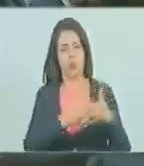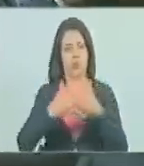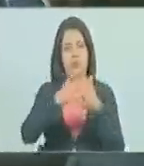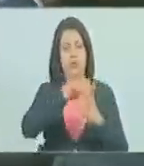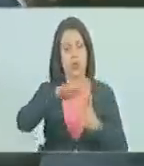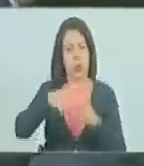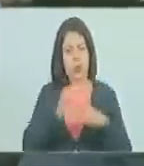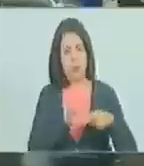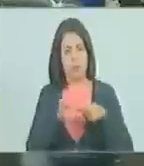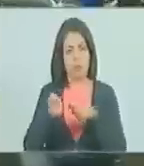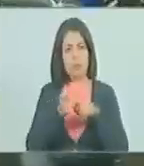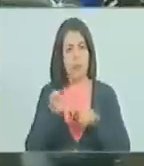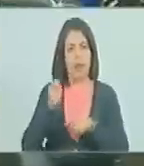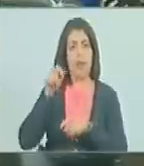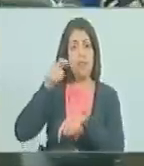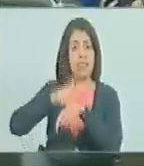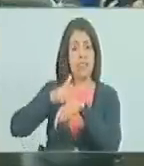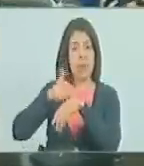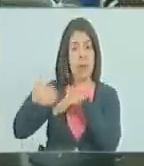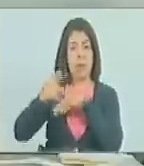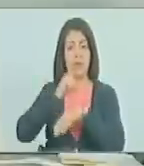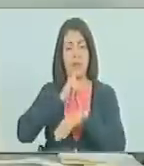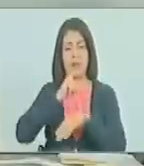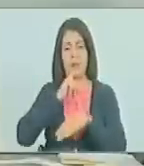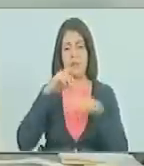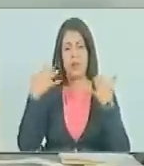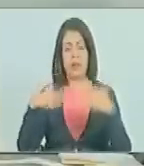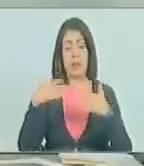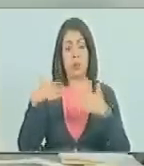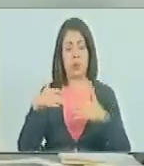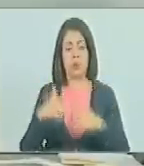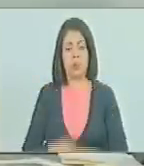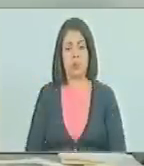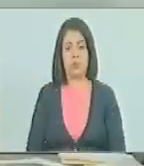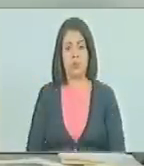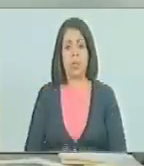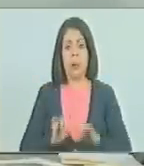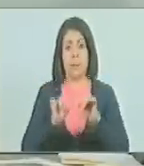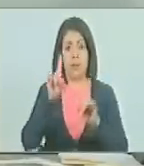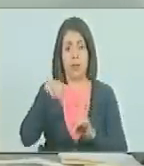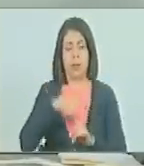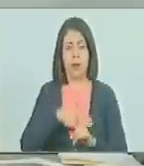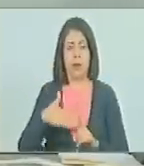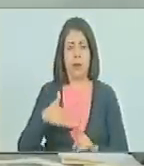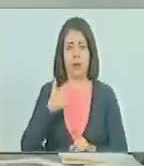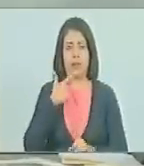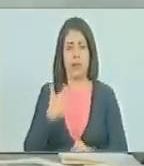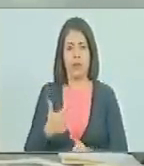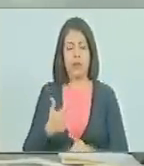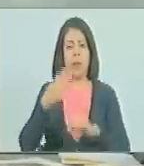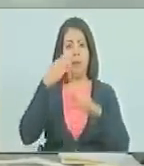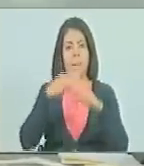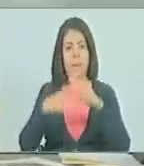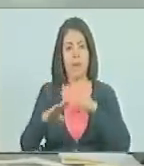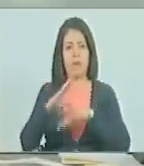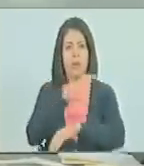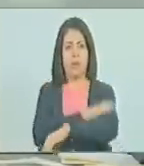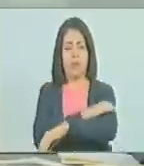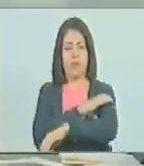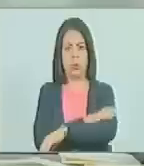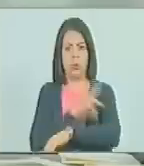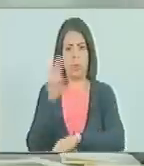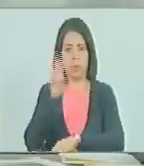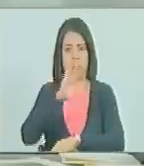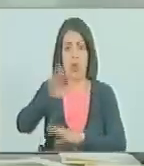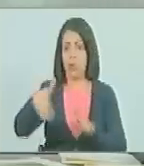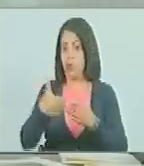los ataques en estos tiempos tan complejos. Pero también quiero darle y enviarle un mensaje a la oposición venezolana, a